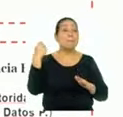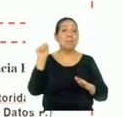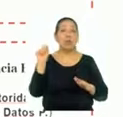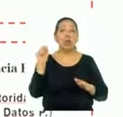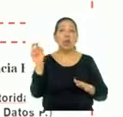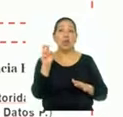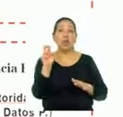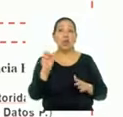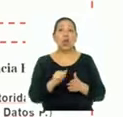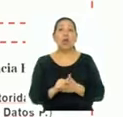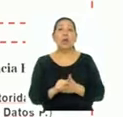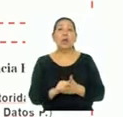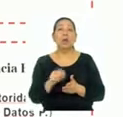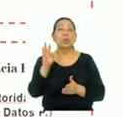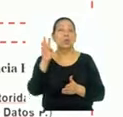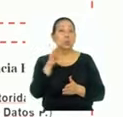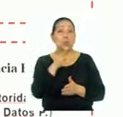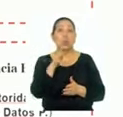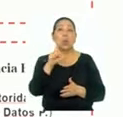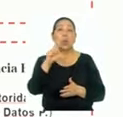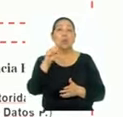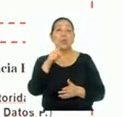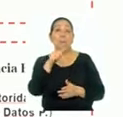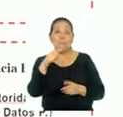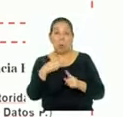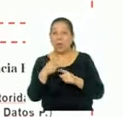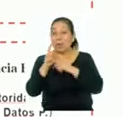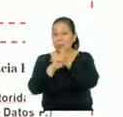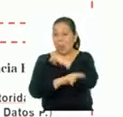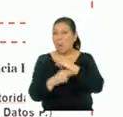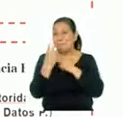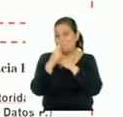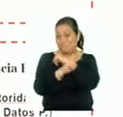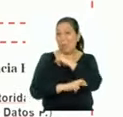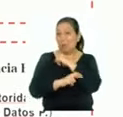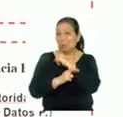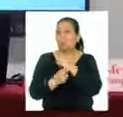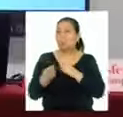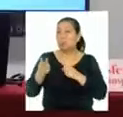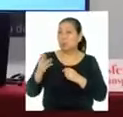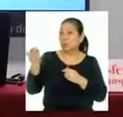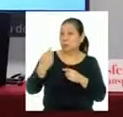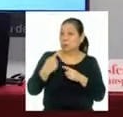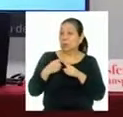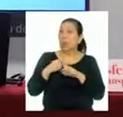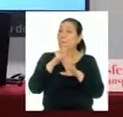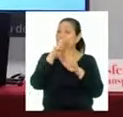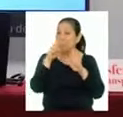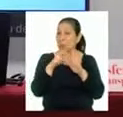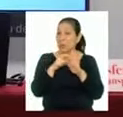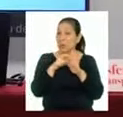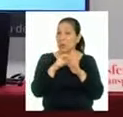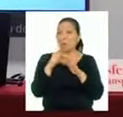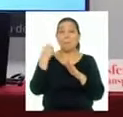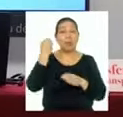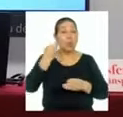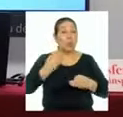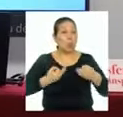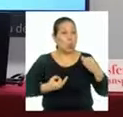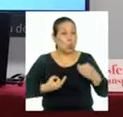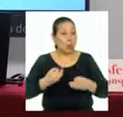de dólares de Suiza y de Luxemburgo, y estos ya se vienen implementando en una serie de proyectos tanto en el Poder